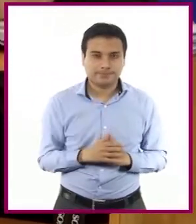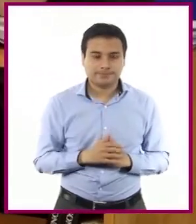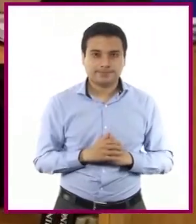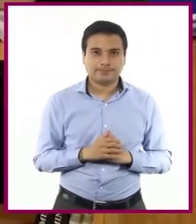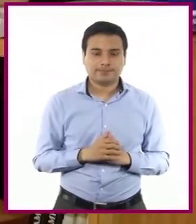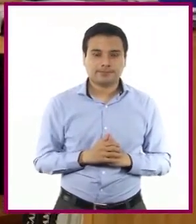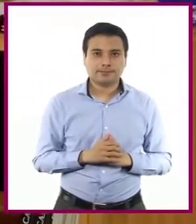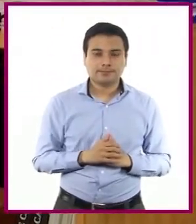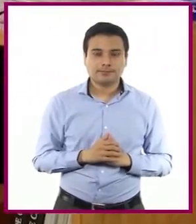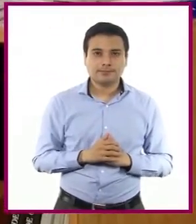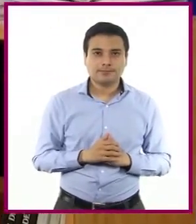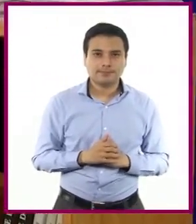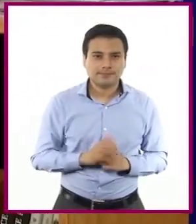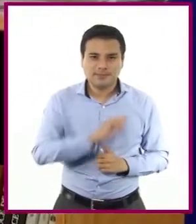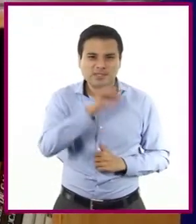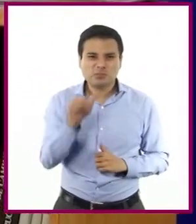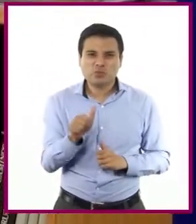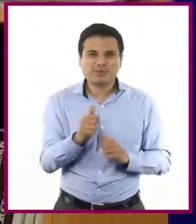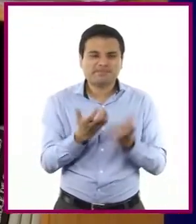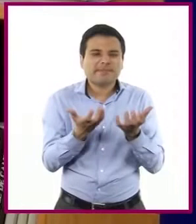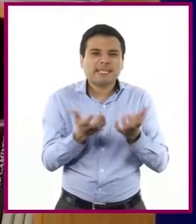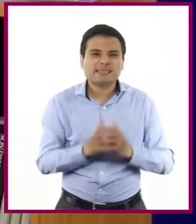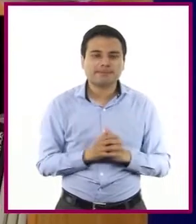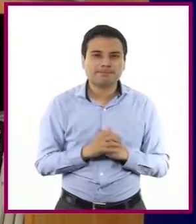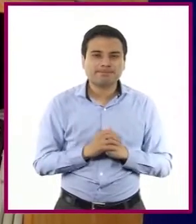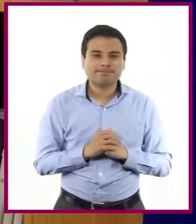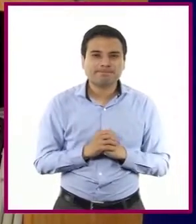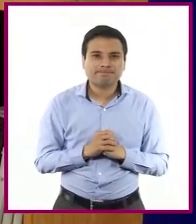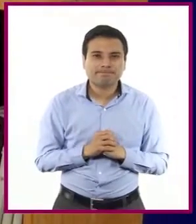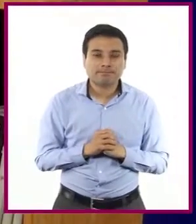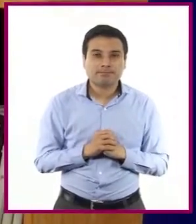¿Y después qué harías?